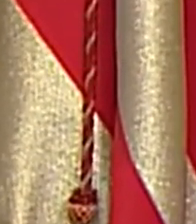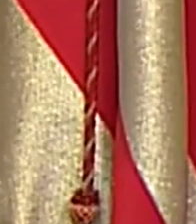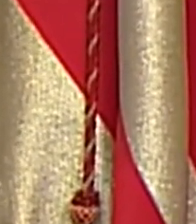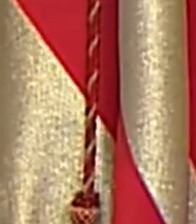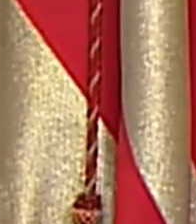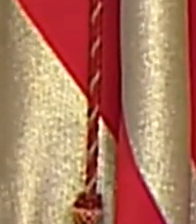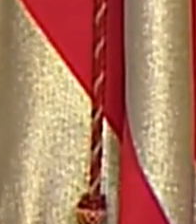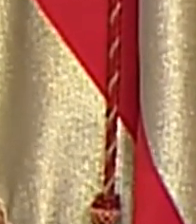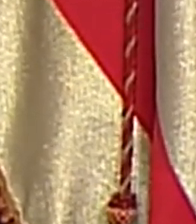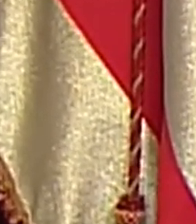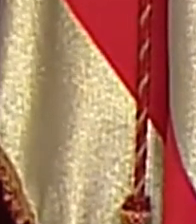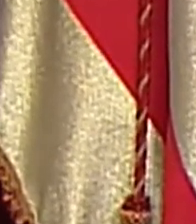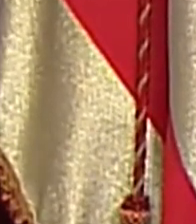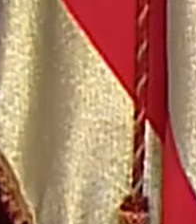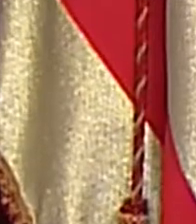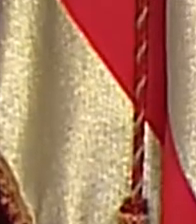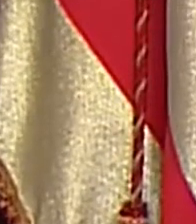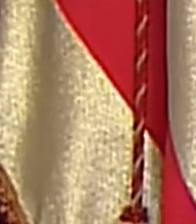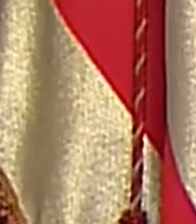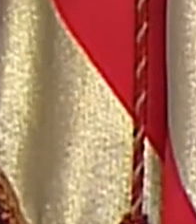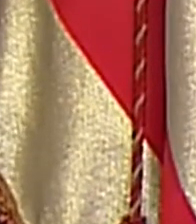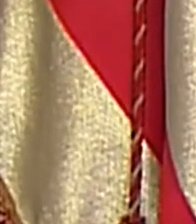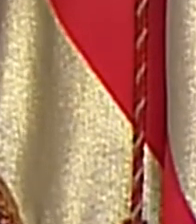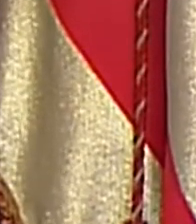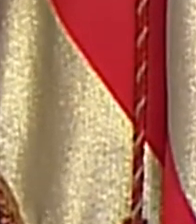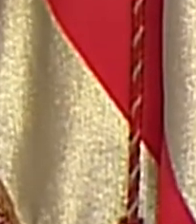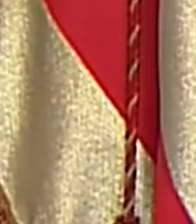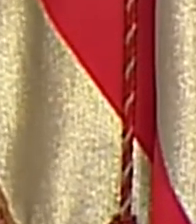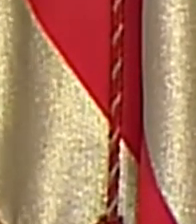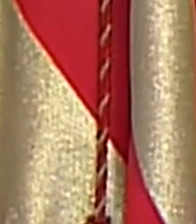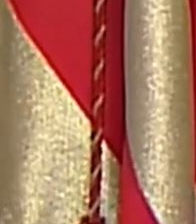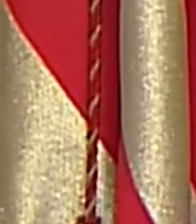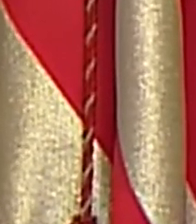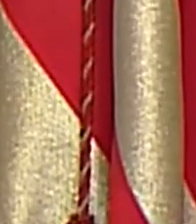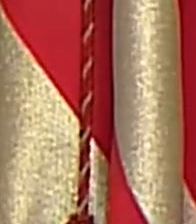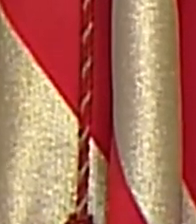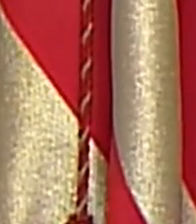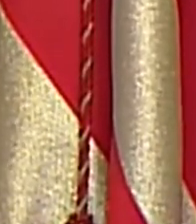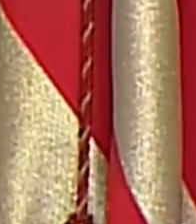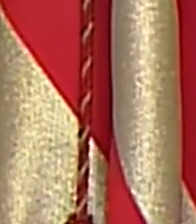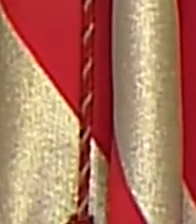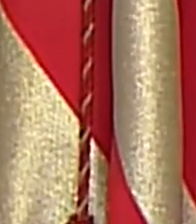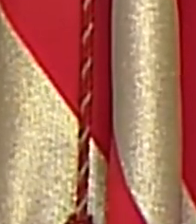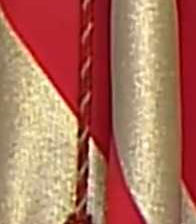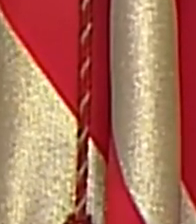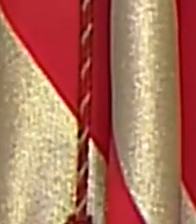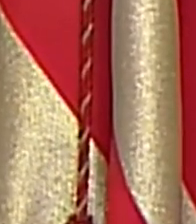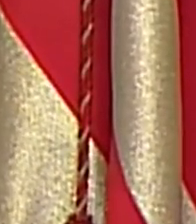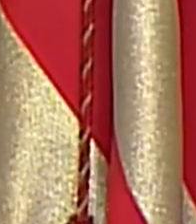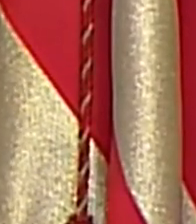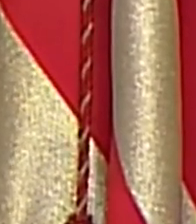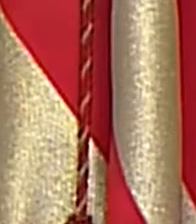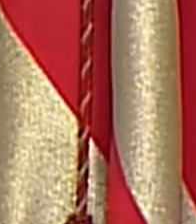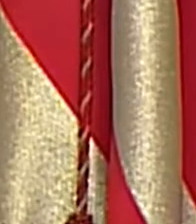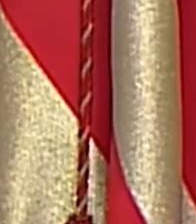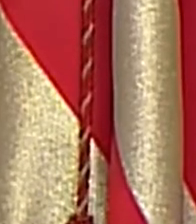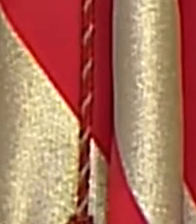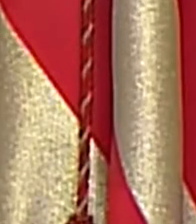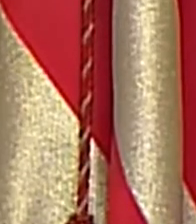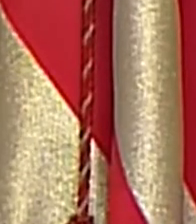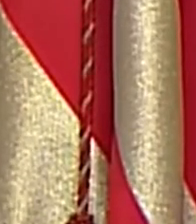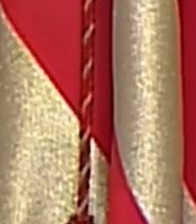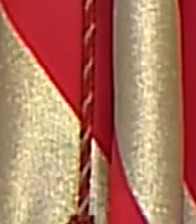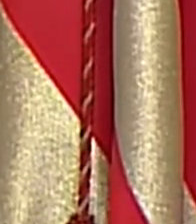Da comienzo el acto de entrega del 29º Premio de Convivencia. Tiene la palabra